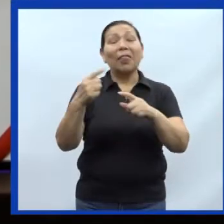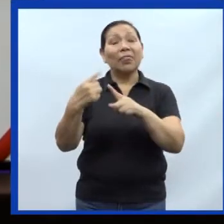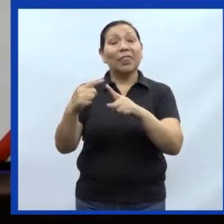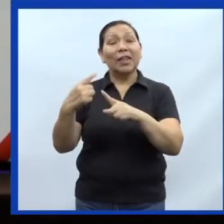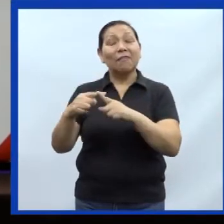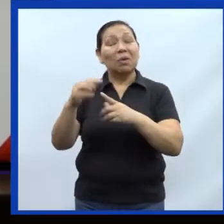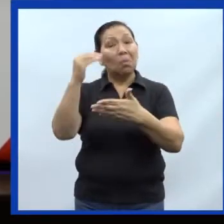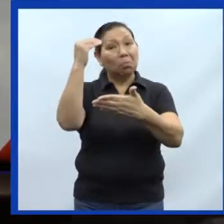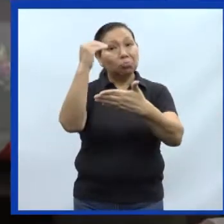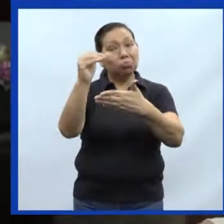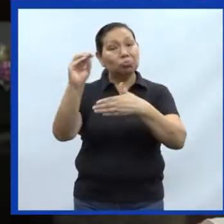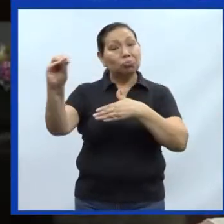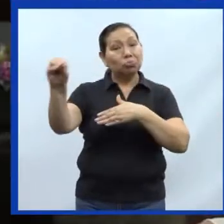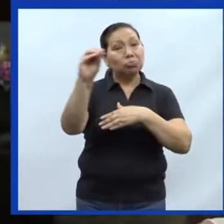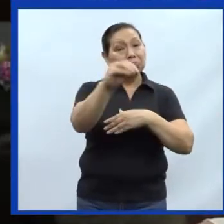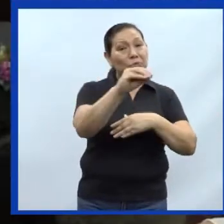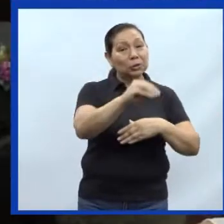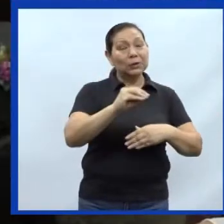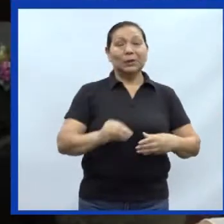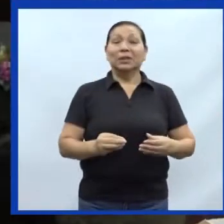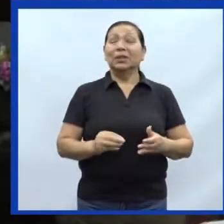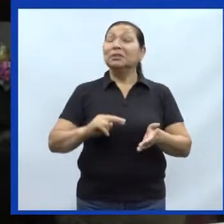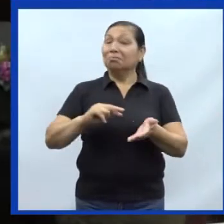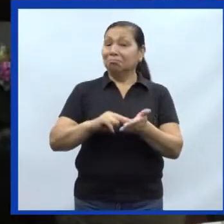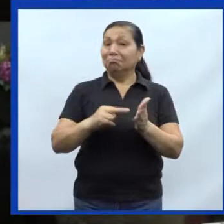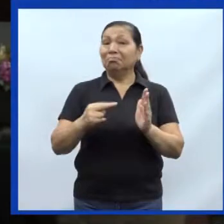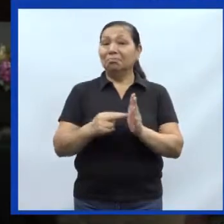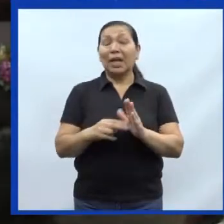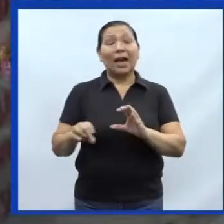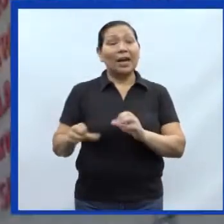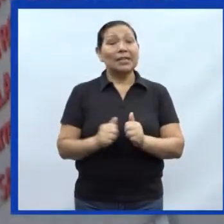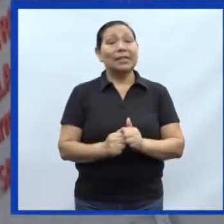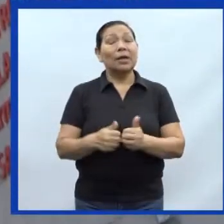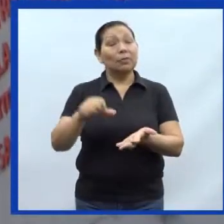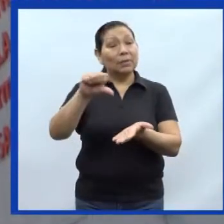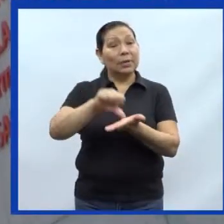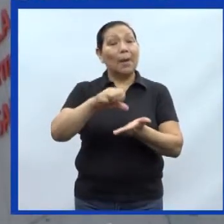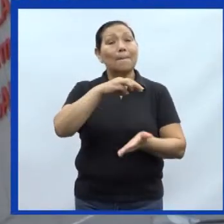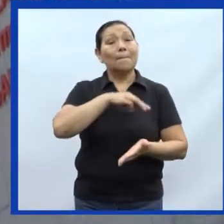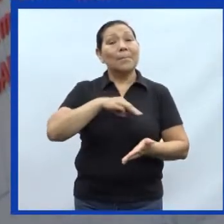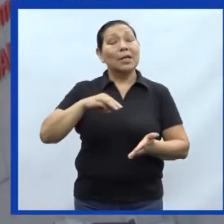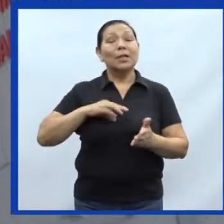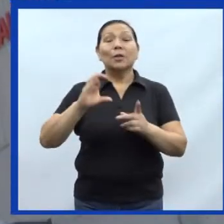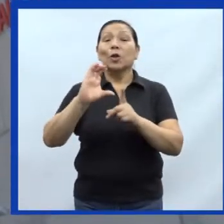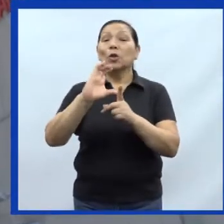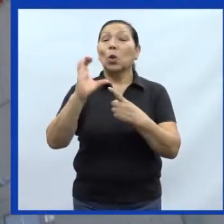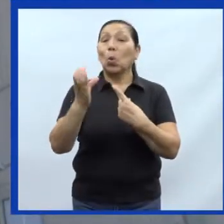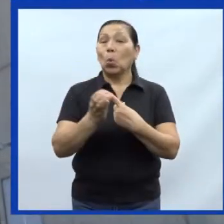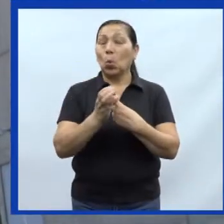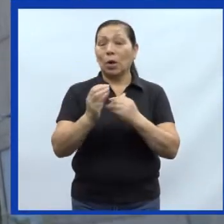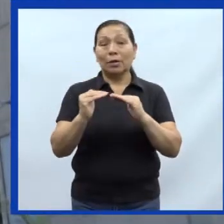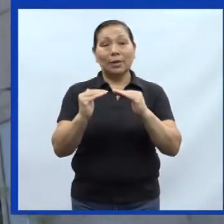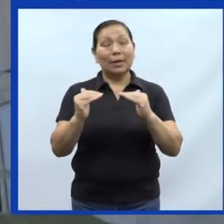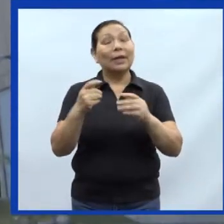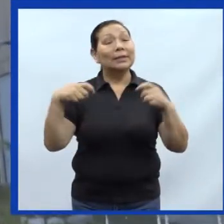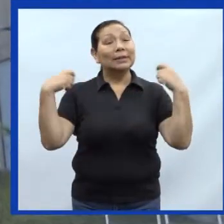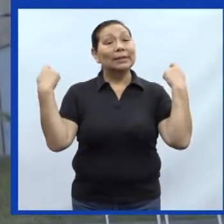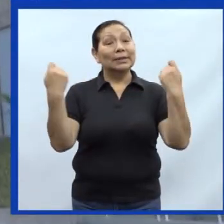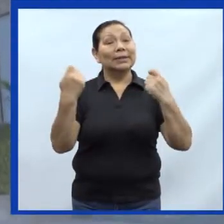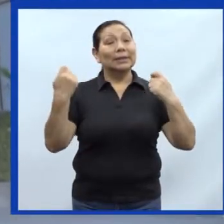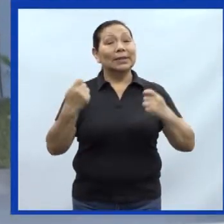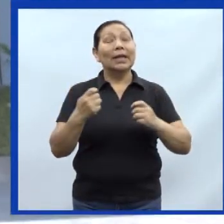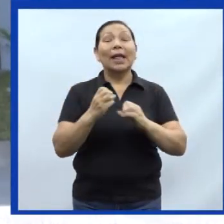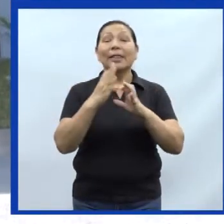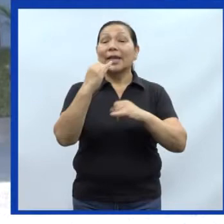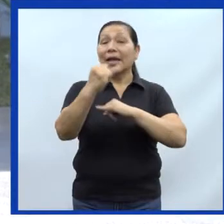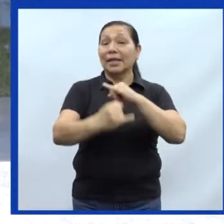diferentes puntos del país. En un acto simbólico realizado en la sede del Ministerio de Cultura, en el marco de la celebración del